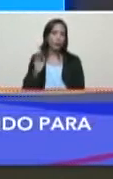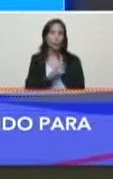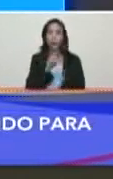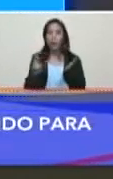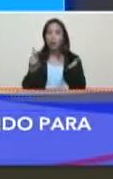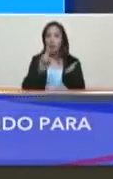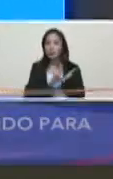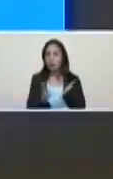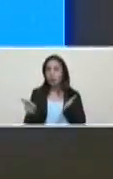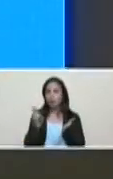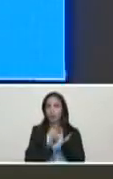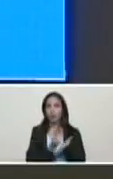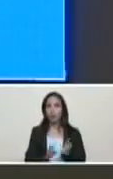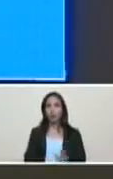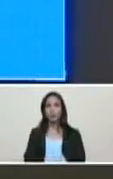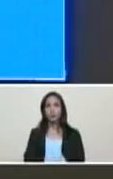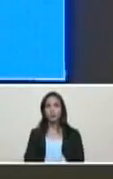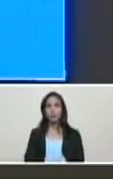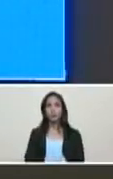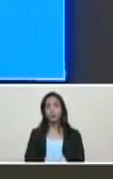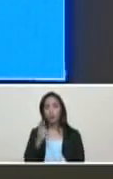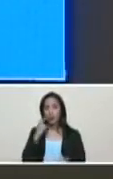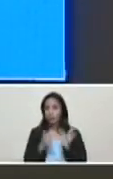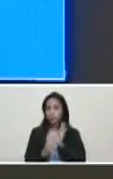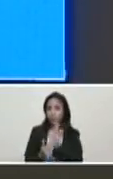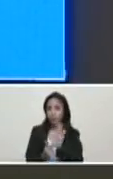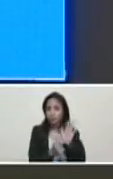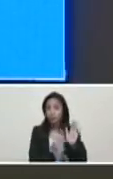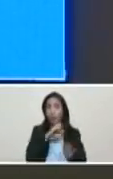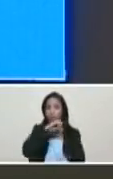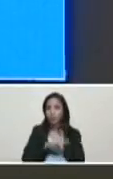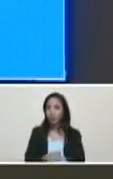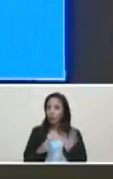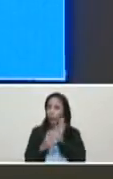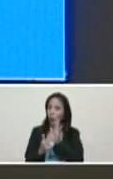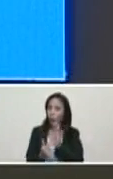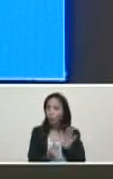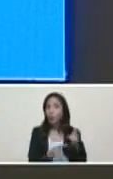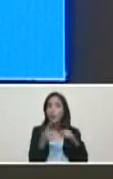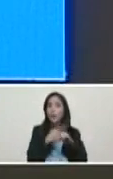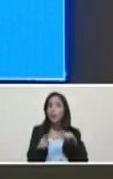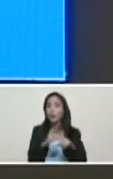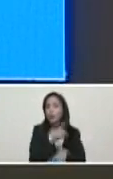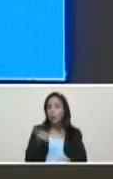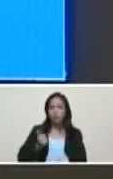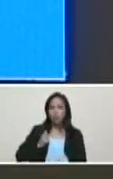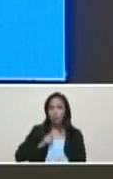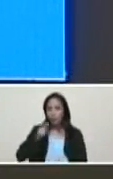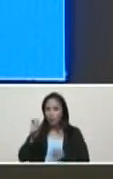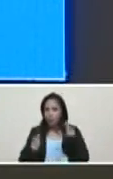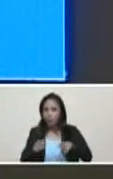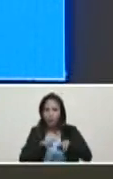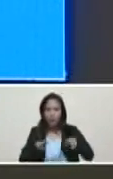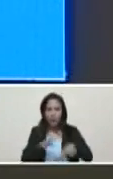hecha para el conocimiento profundo de la historia, pero para la comprensión de cualquiera que la lea.